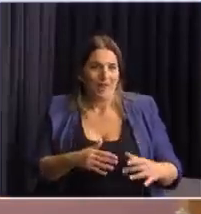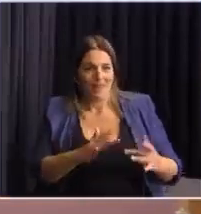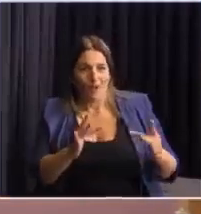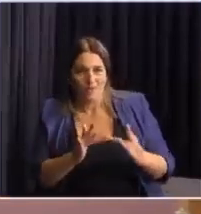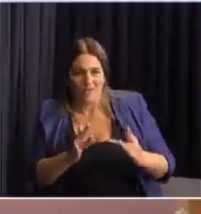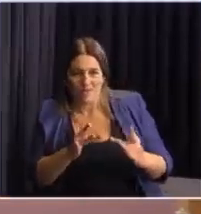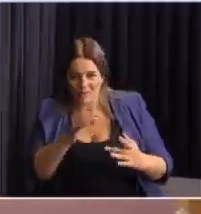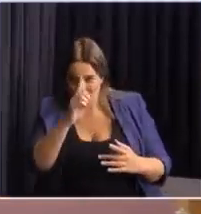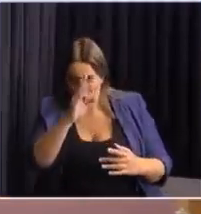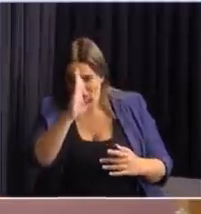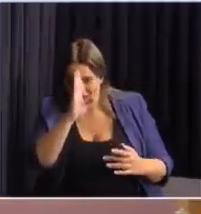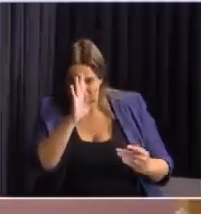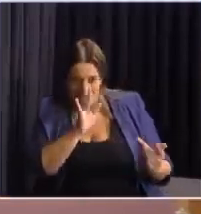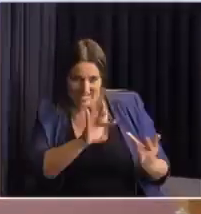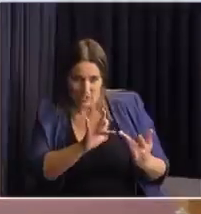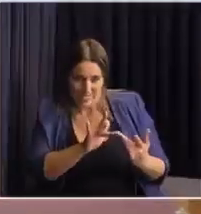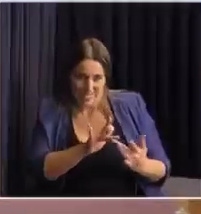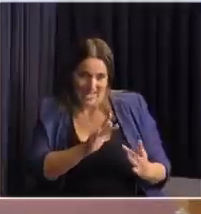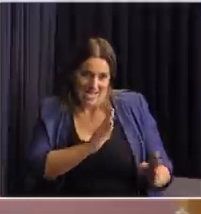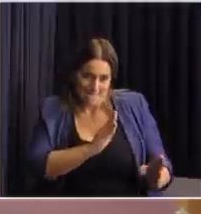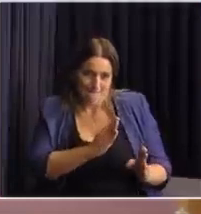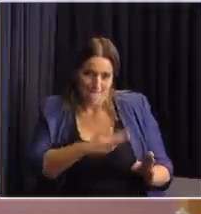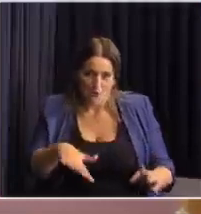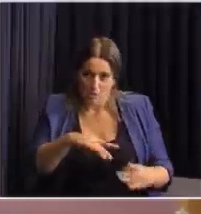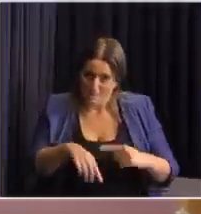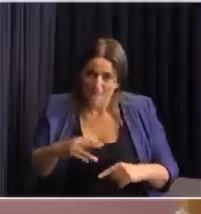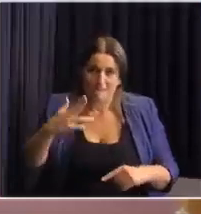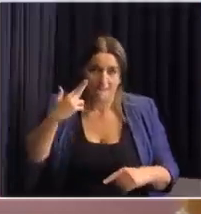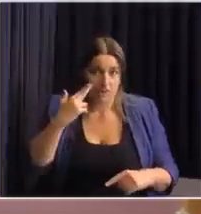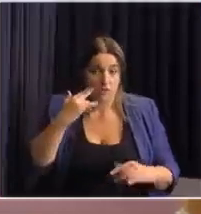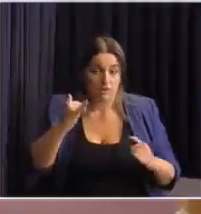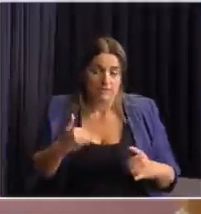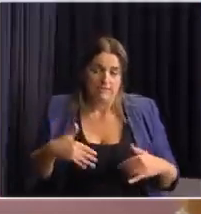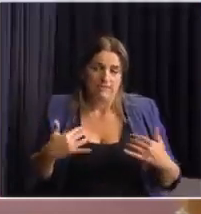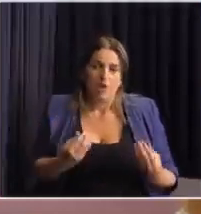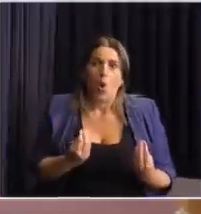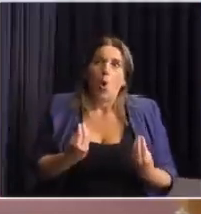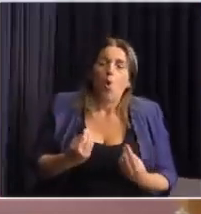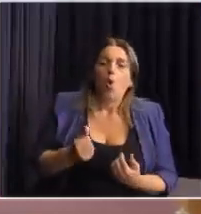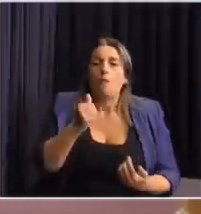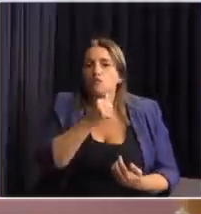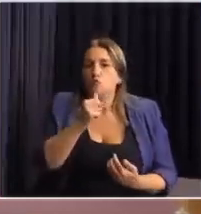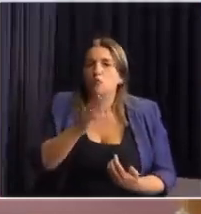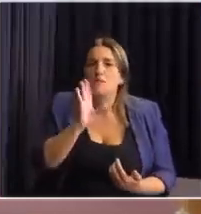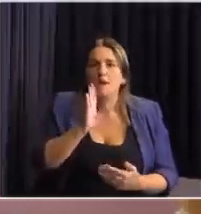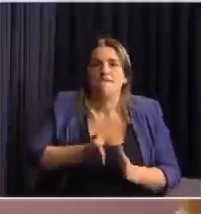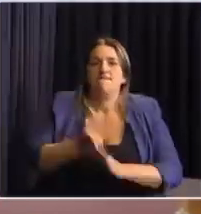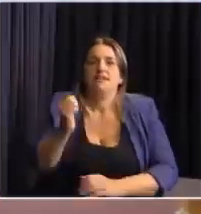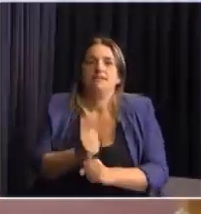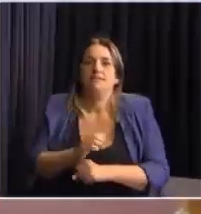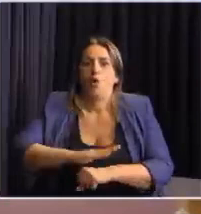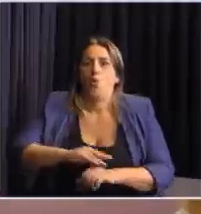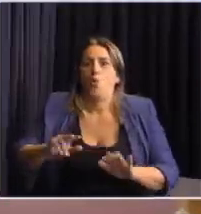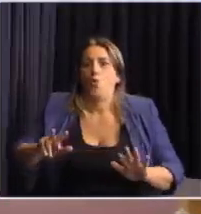socialización para los niños, sino de pronto una fuente de enormes dificultades para que una madre sola pueda cumplir su horario de